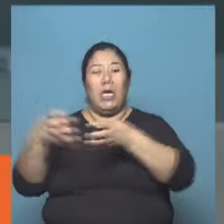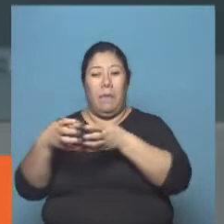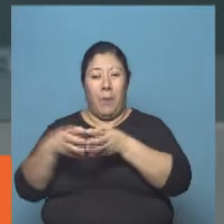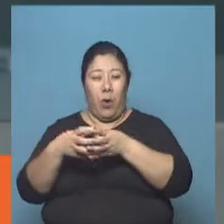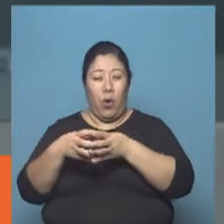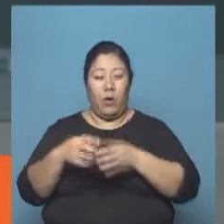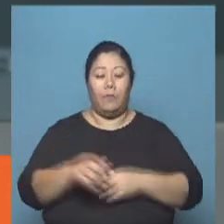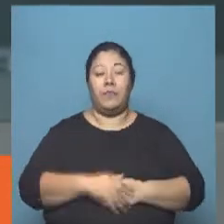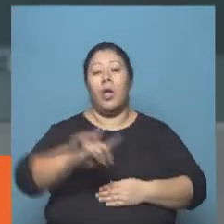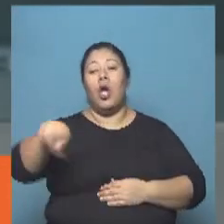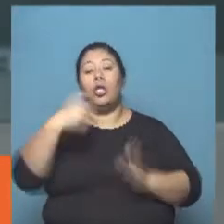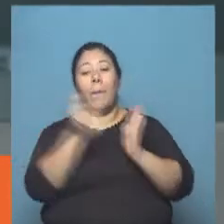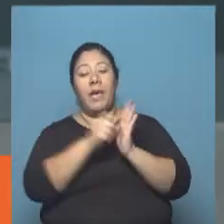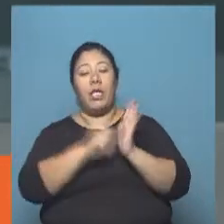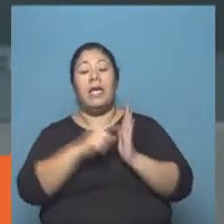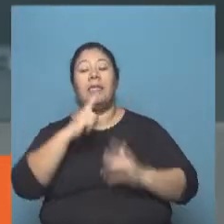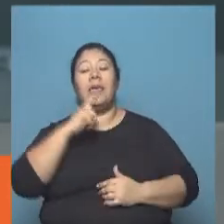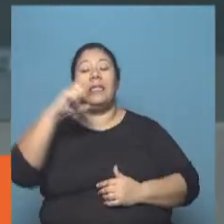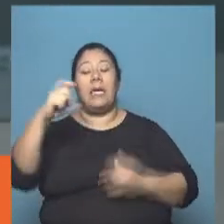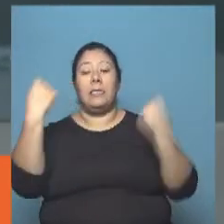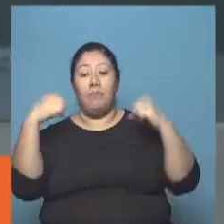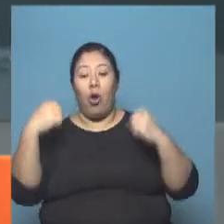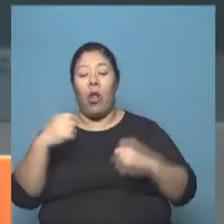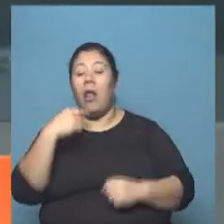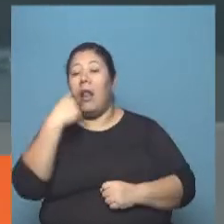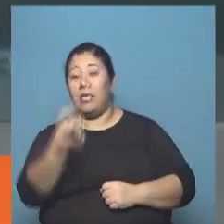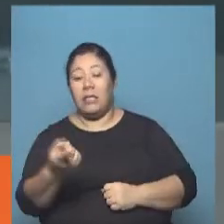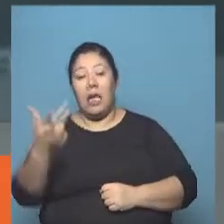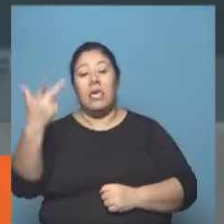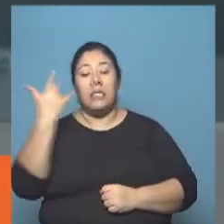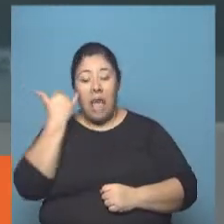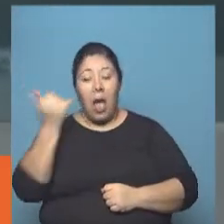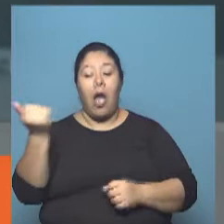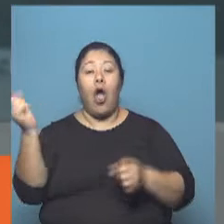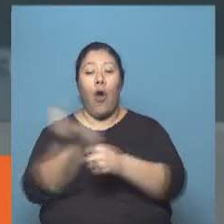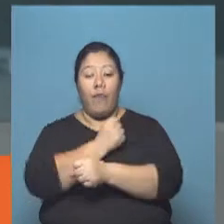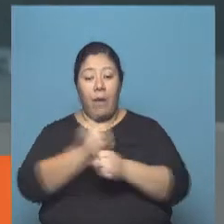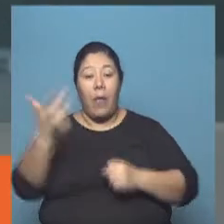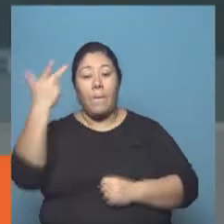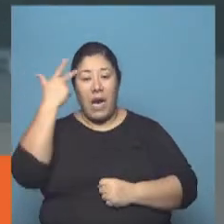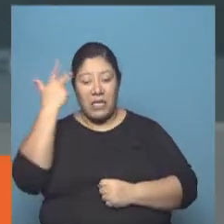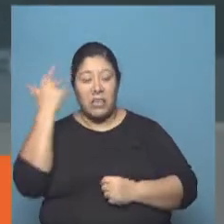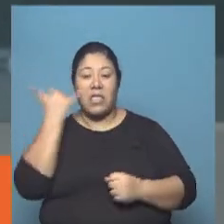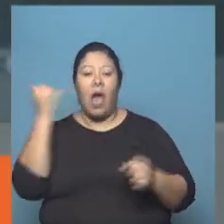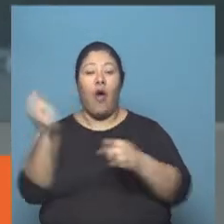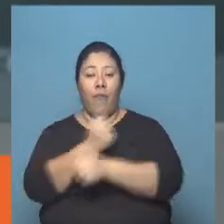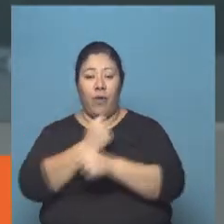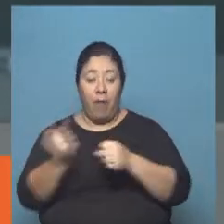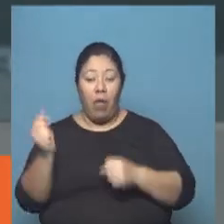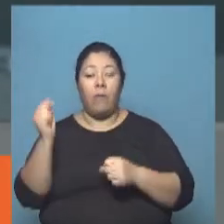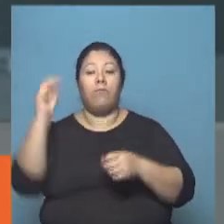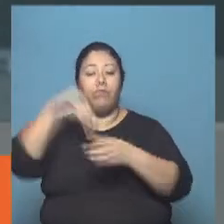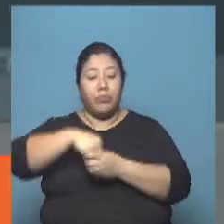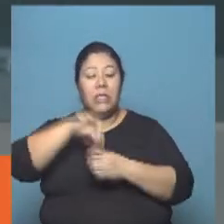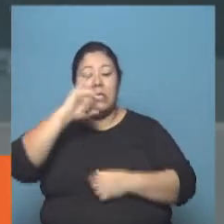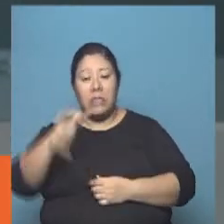Fantasía de Tex Sports. Te quiero preguntar si con esta confirmación de Messi, y a excepción de la ausencia de Villa, se acerca a tu equipo ideal, el que